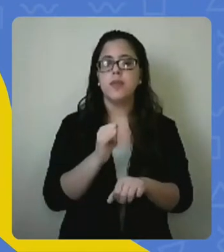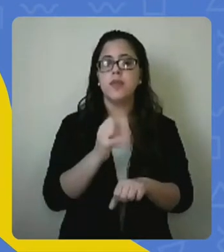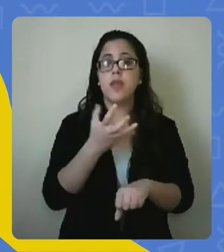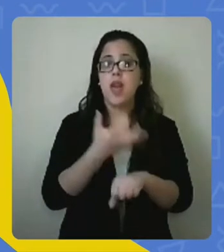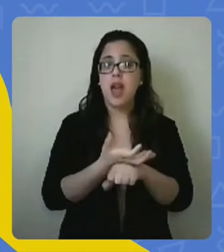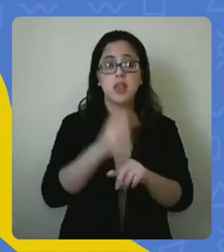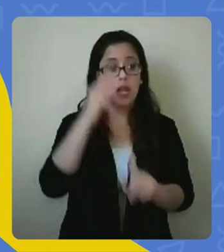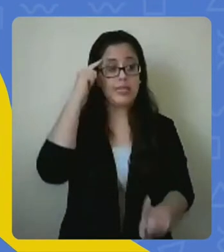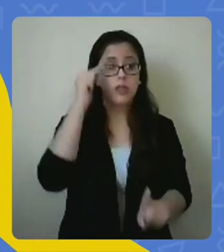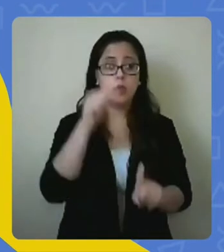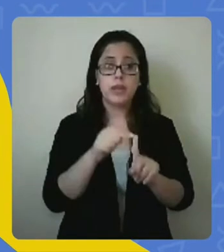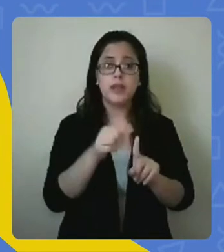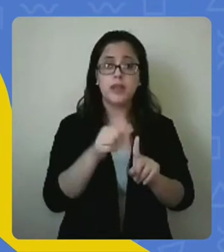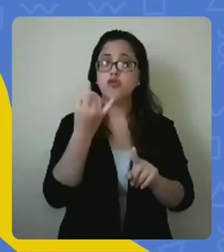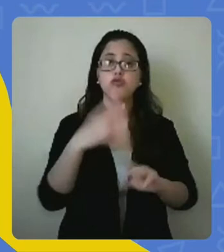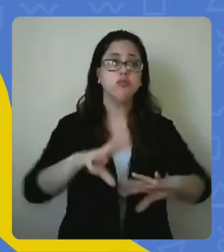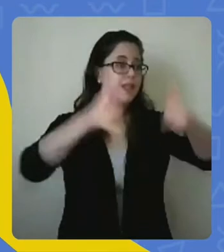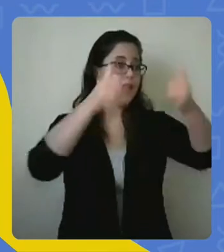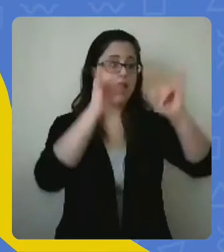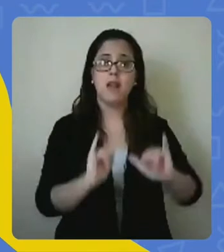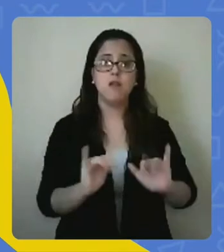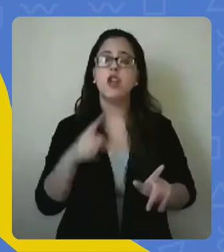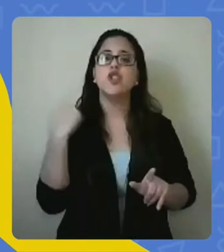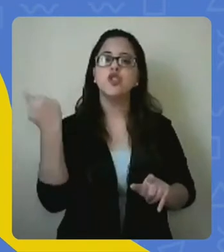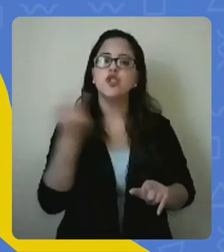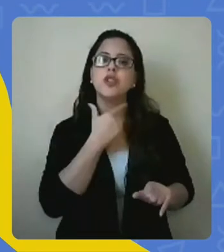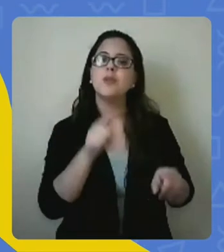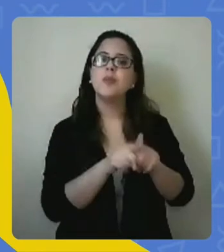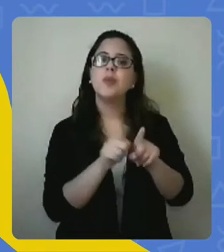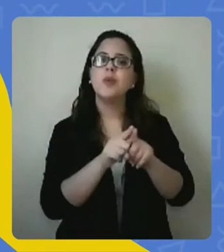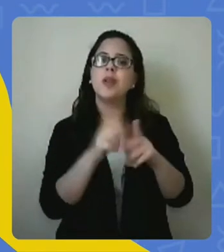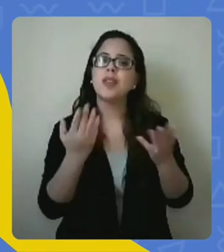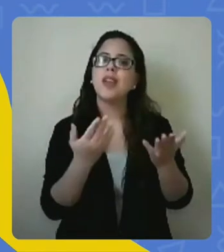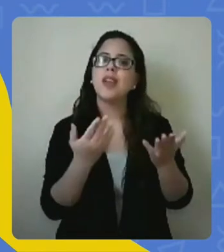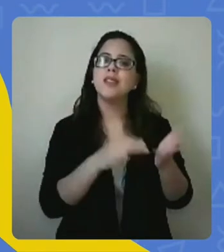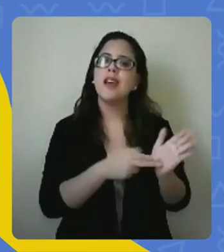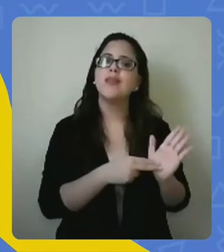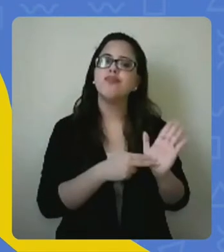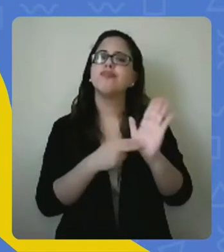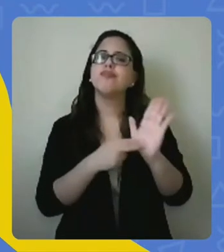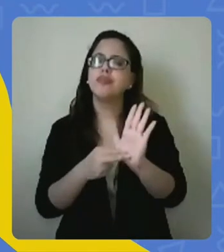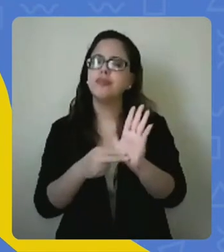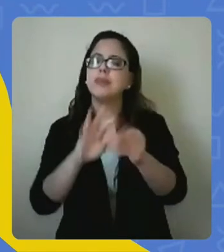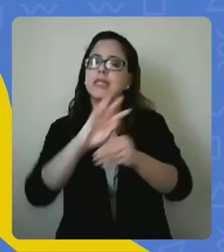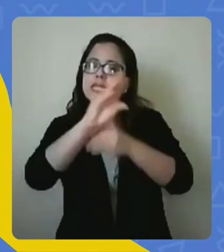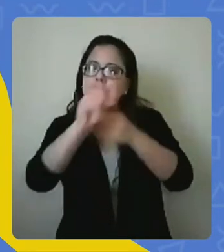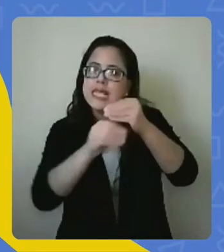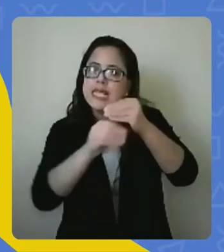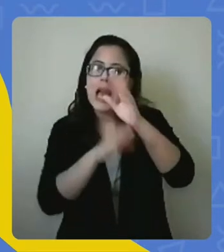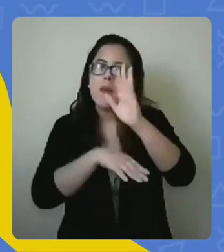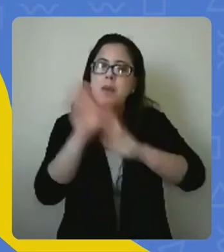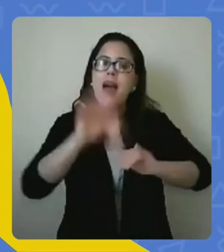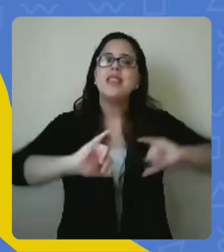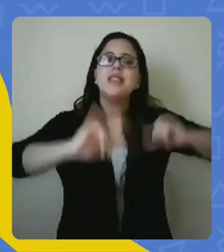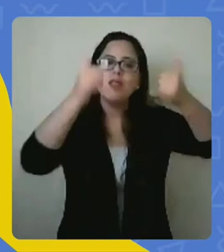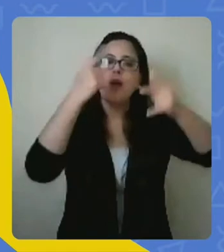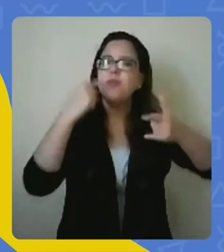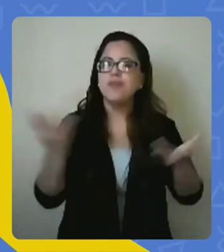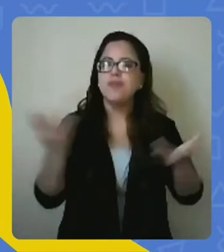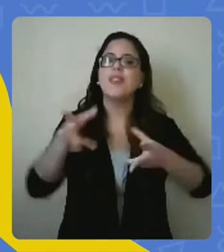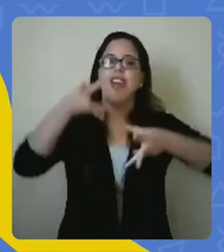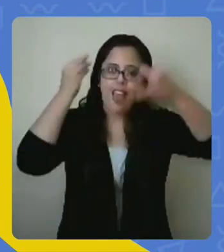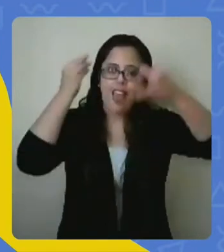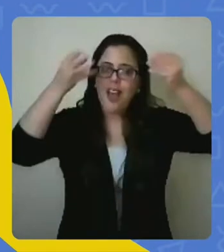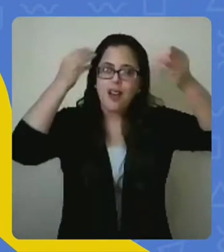propósito solo pasarlo bien. Nosotros queremos darle una pequeña vuelta de tuerca más y pasarlo bien para aprender algo, ¿ya? O pasarlo